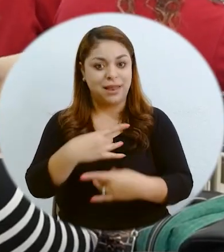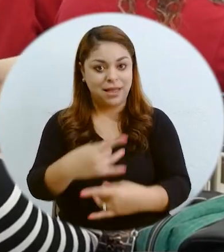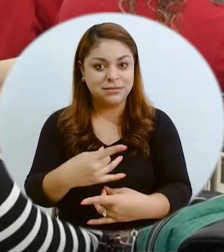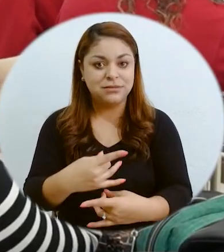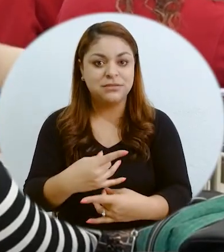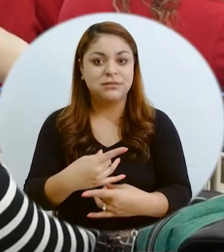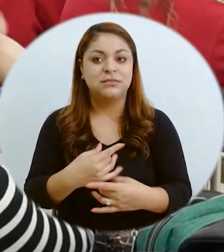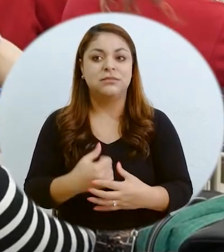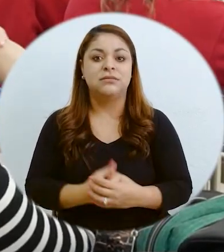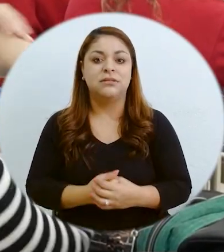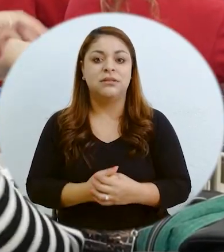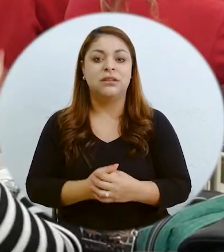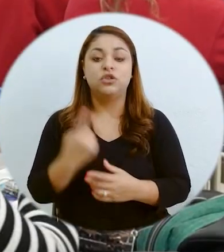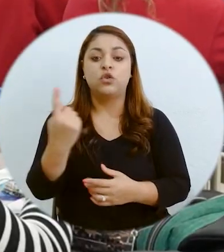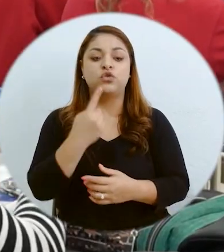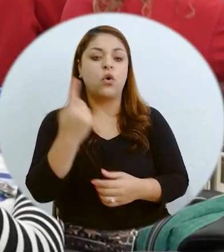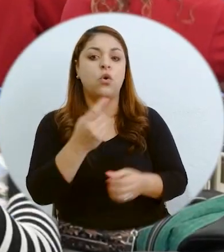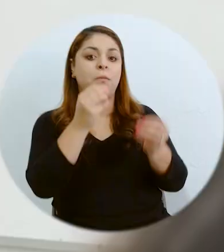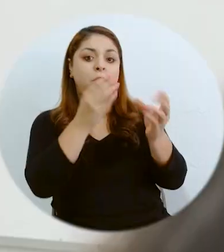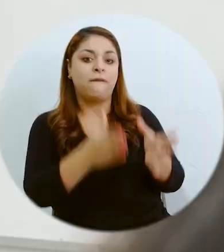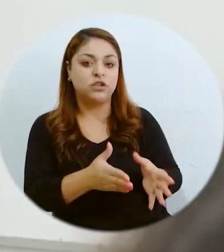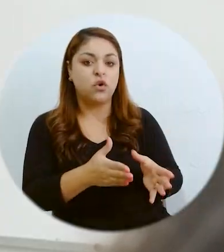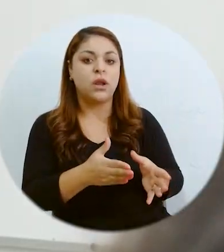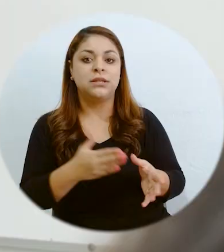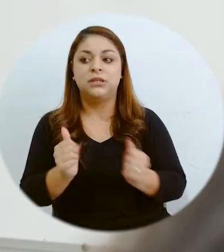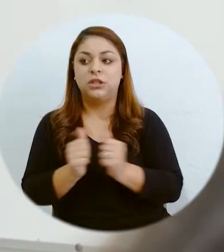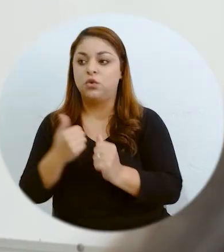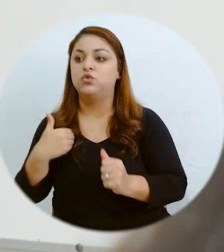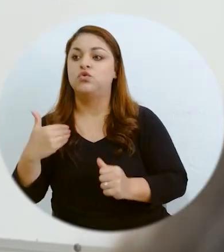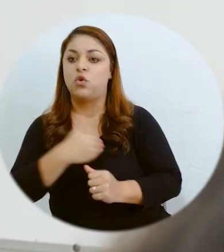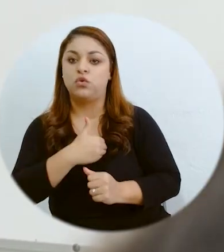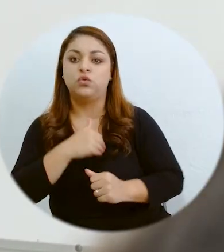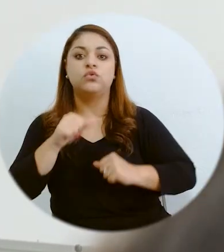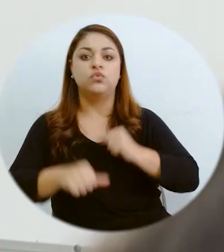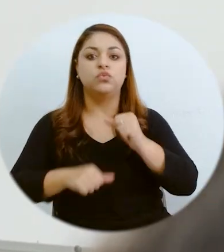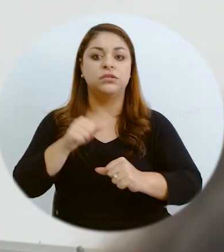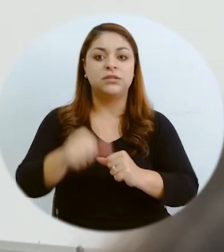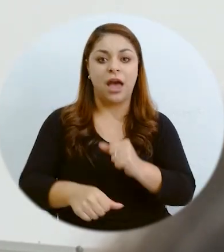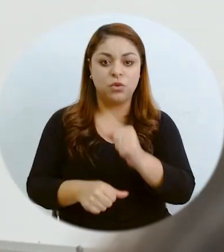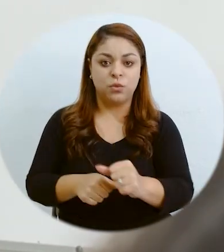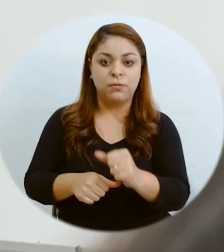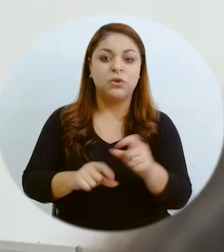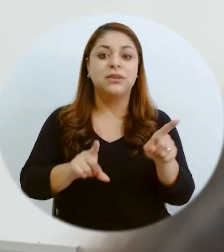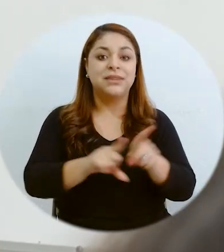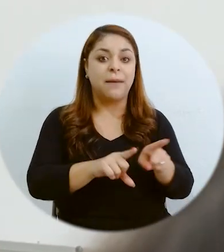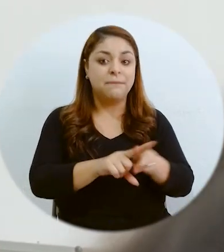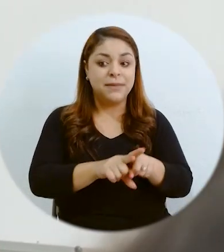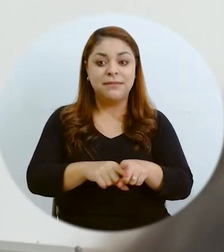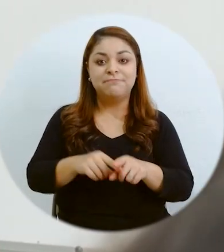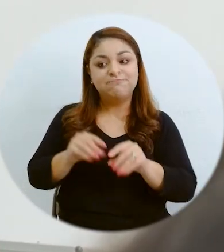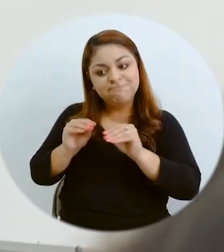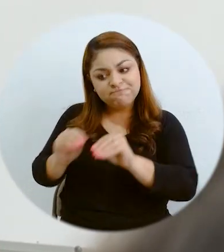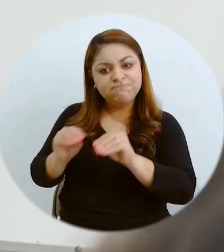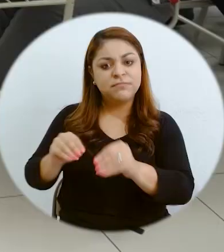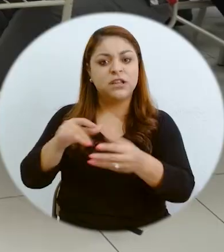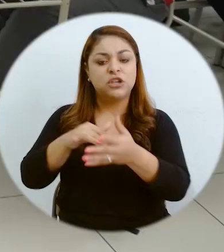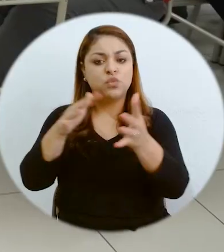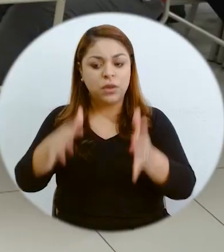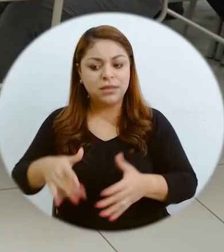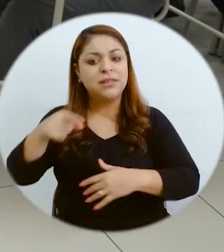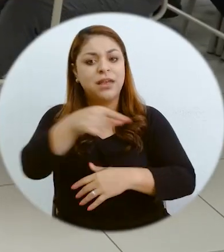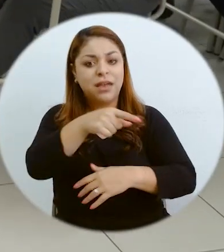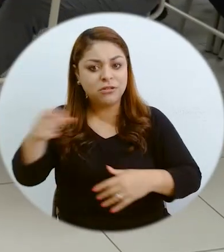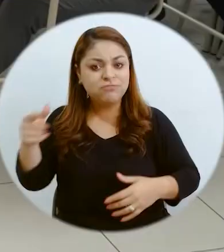de los docentes con nosotros luchando, sino también como pasar este pensamiento a los estudiantes, y que sean ellos